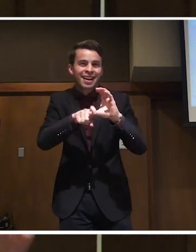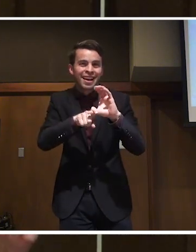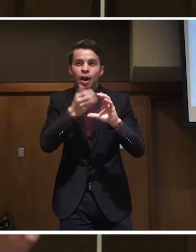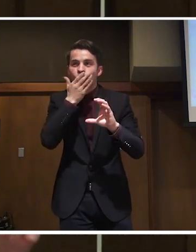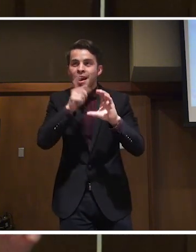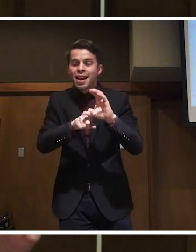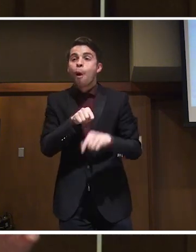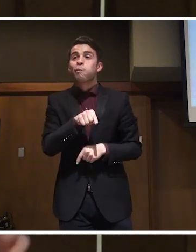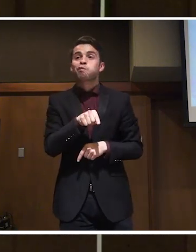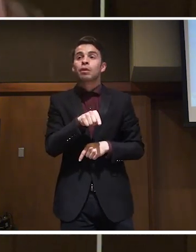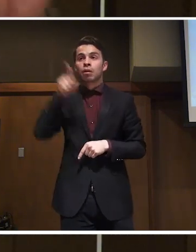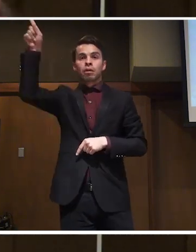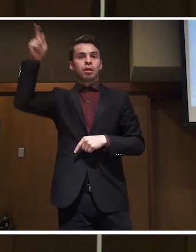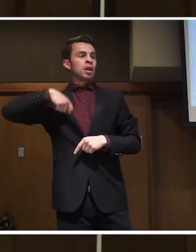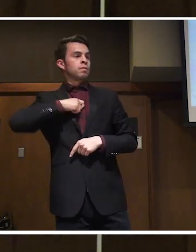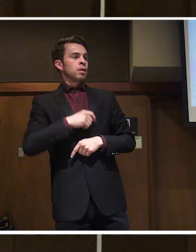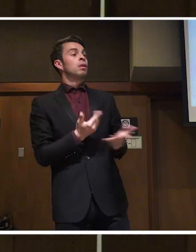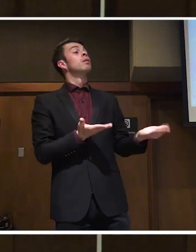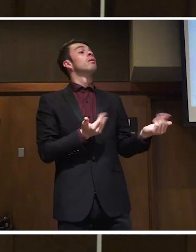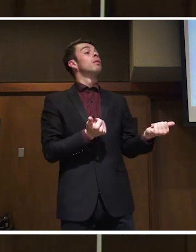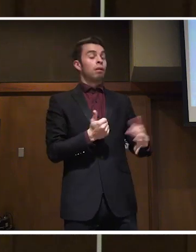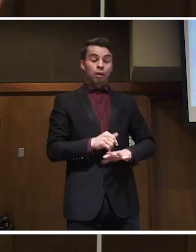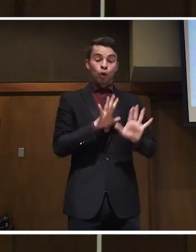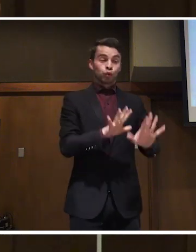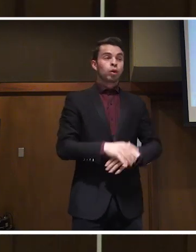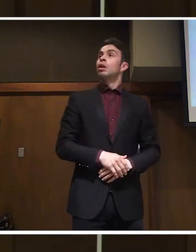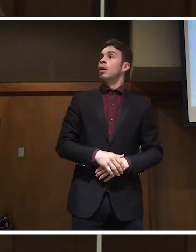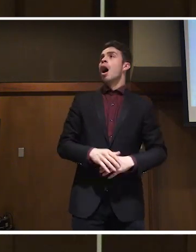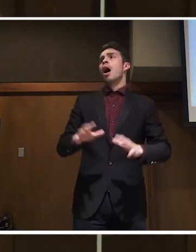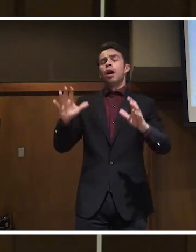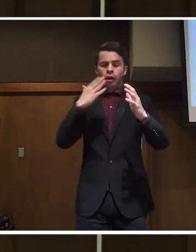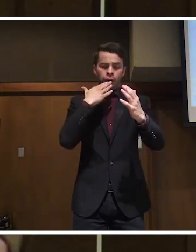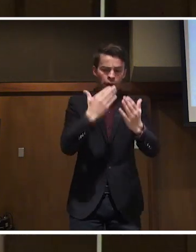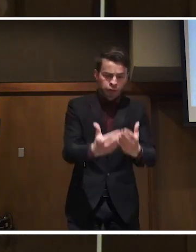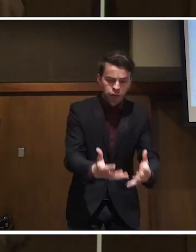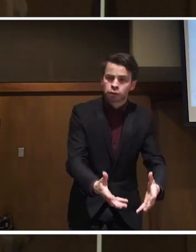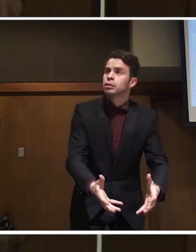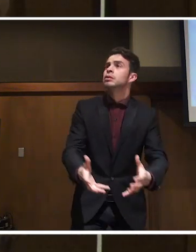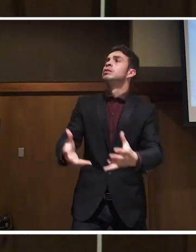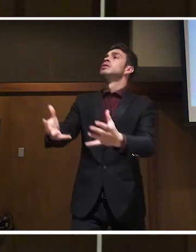Colombia tiene la Guajira, y entregó las joyas del tesoro Quimbaya como agradecimiento posterior, no antes.